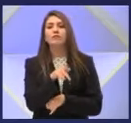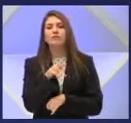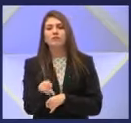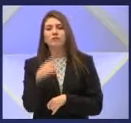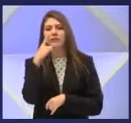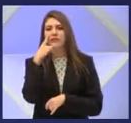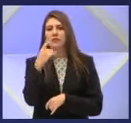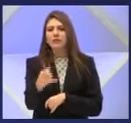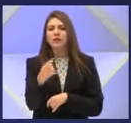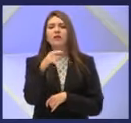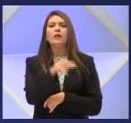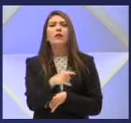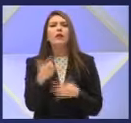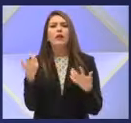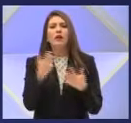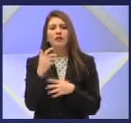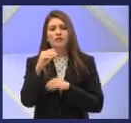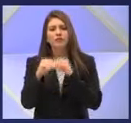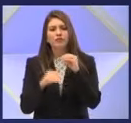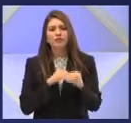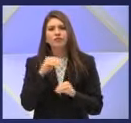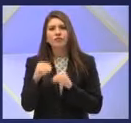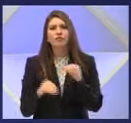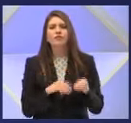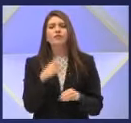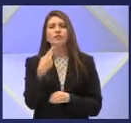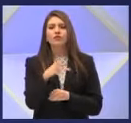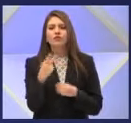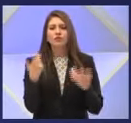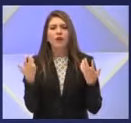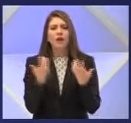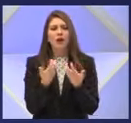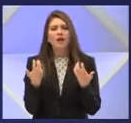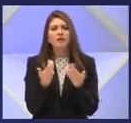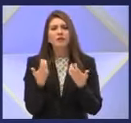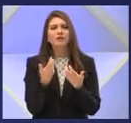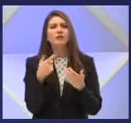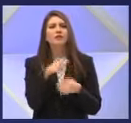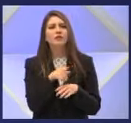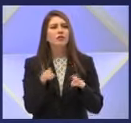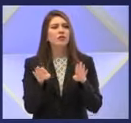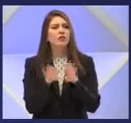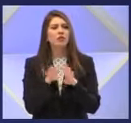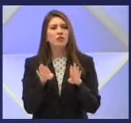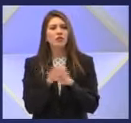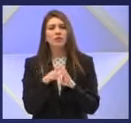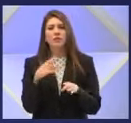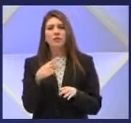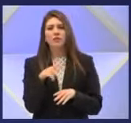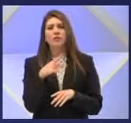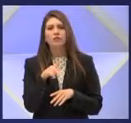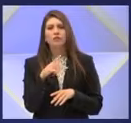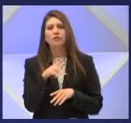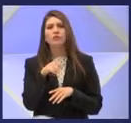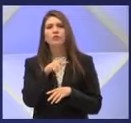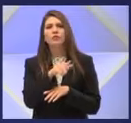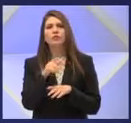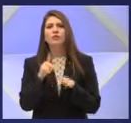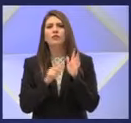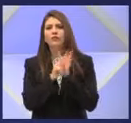la creación de la nasa de la agencia espacial de